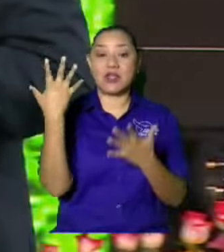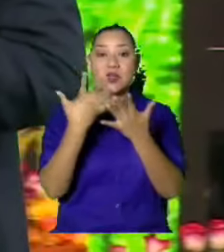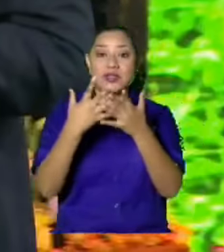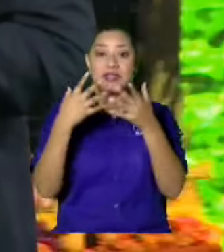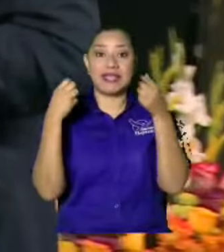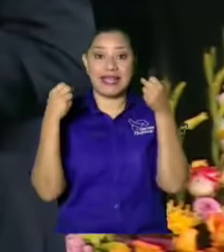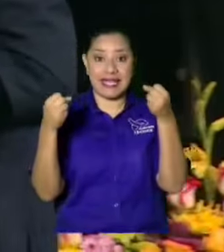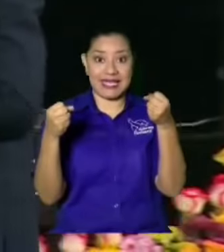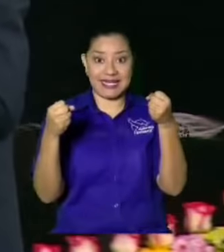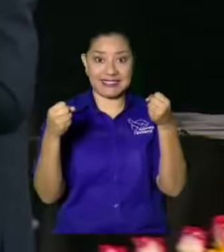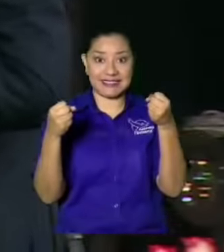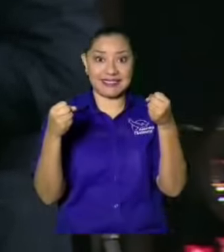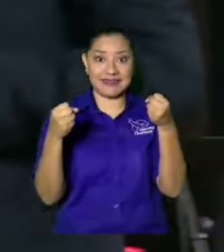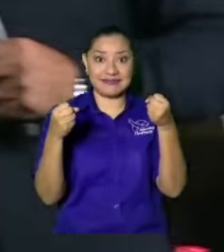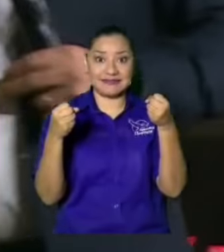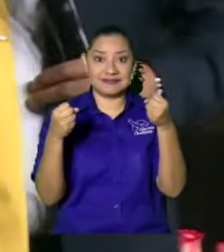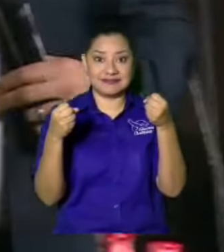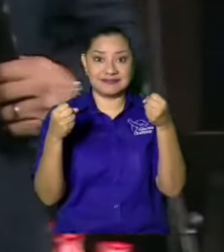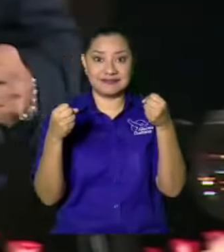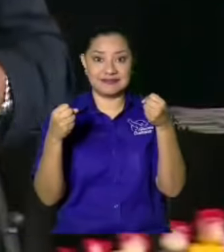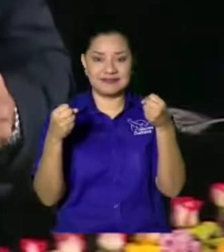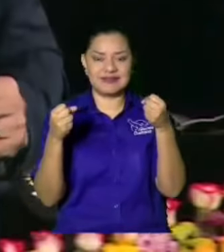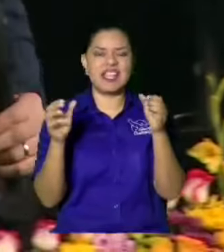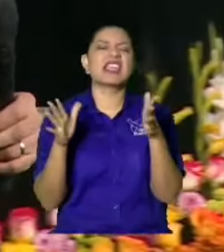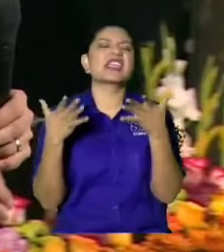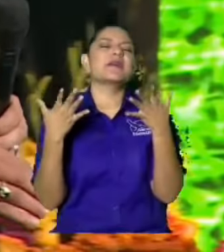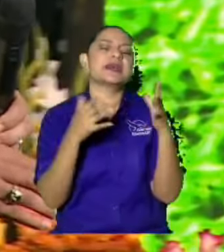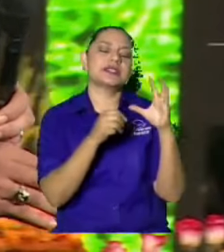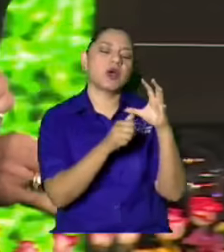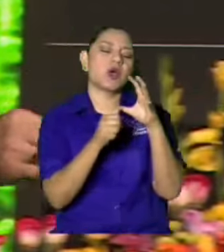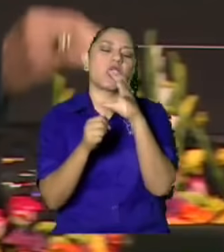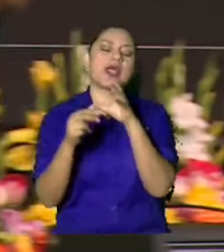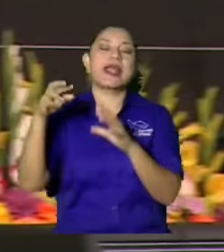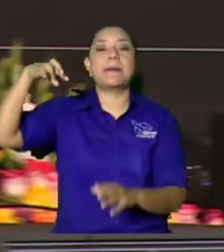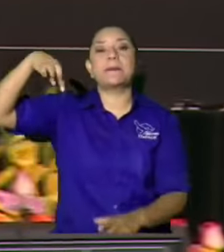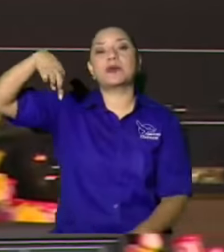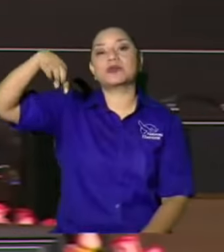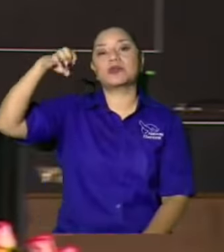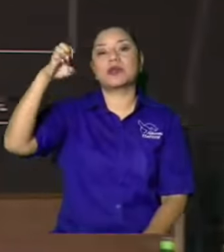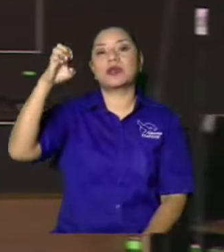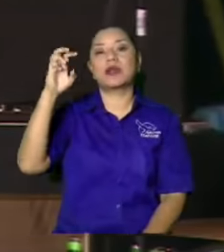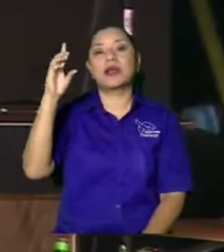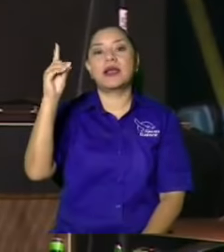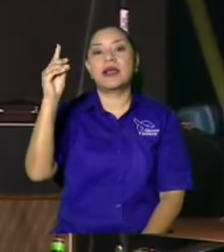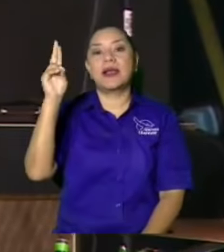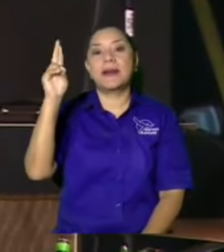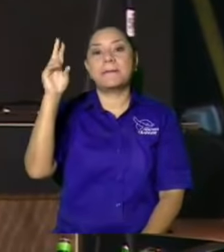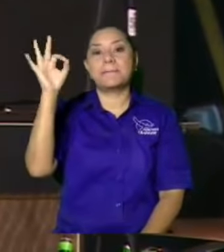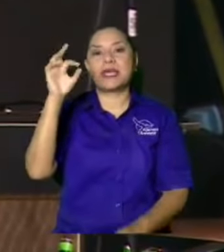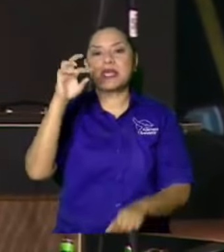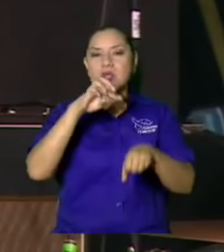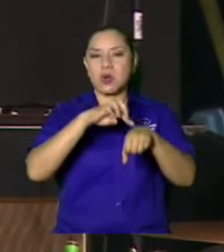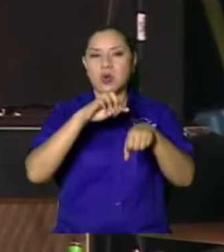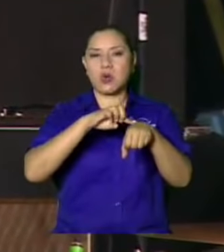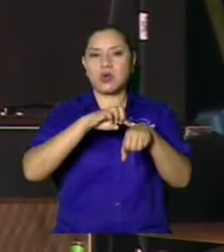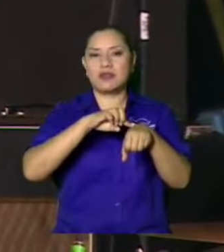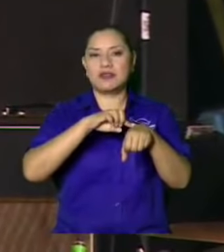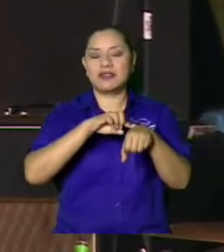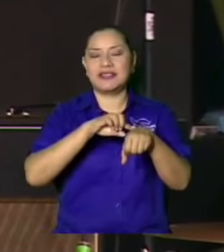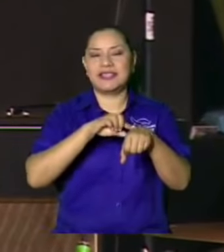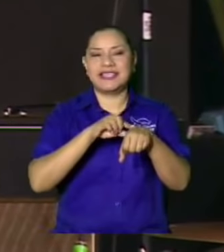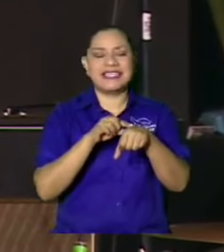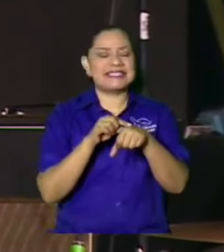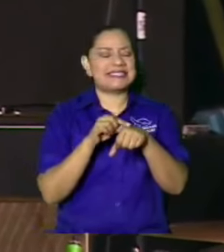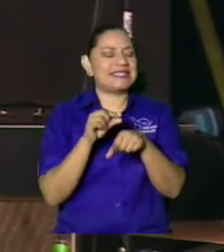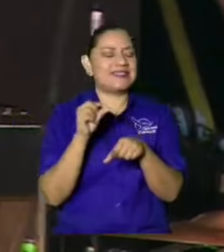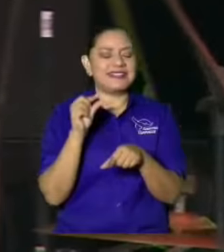sino Pedrito. ¿Qué pasó con el apóstol, hermano? Dice que estaba ya a punto de que lo matara